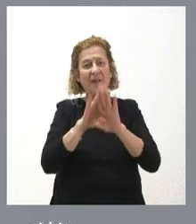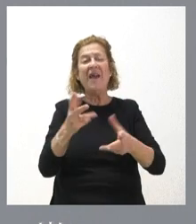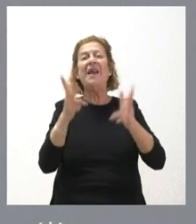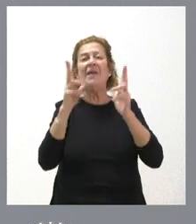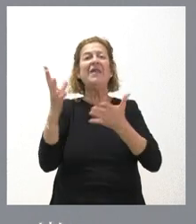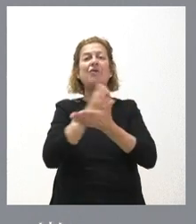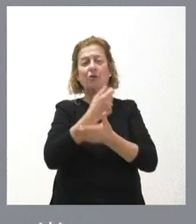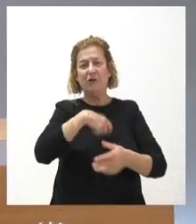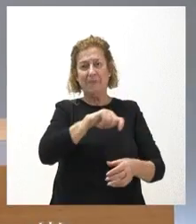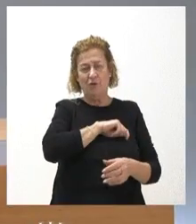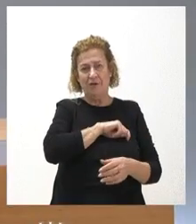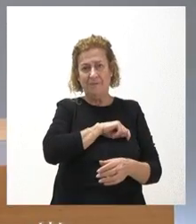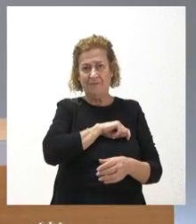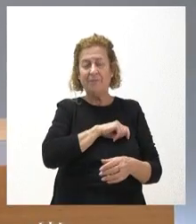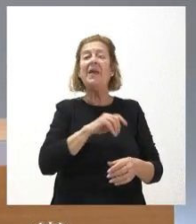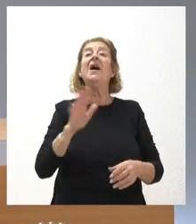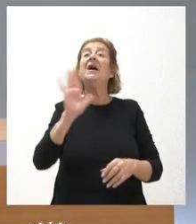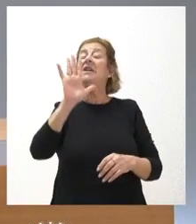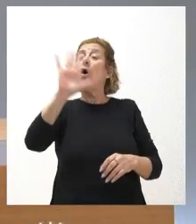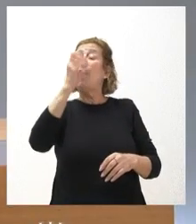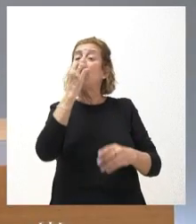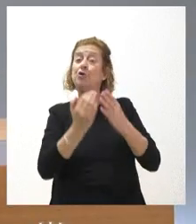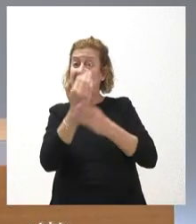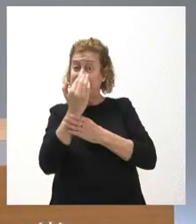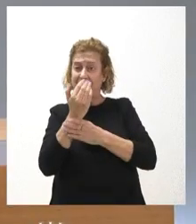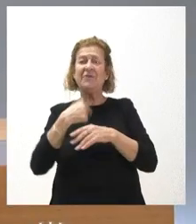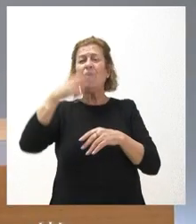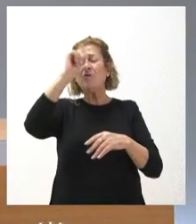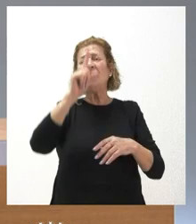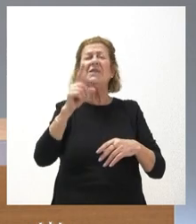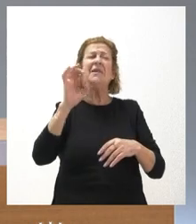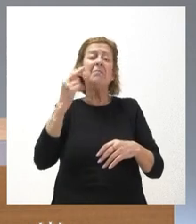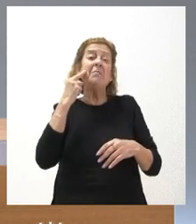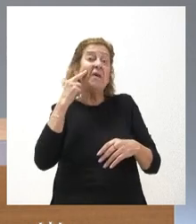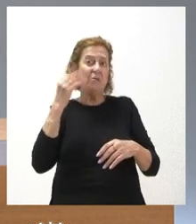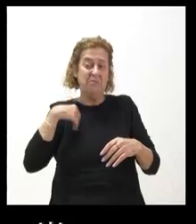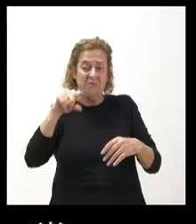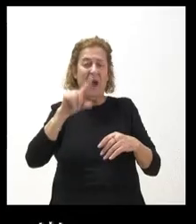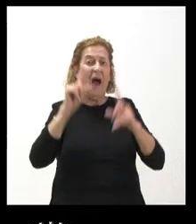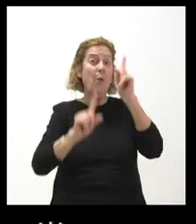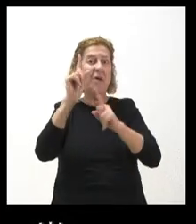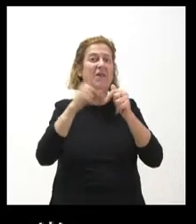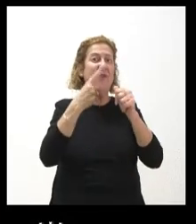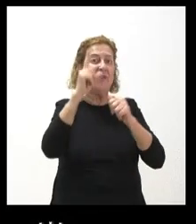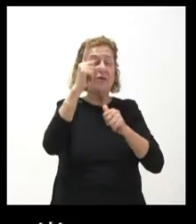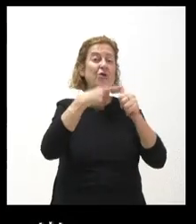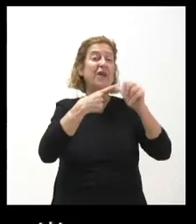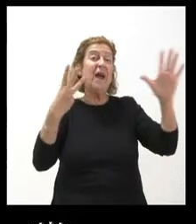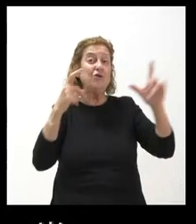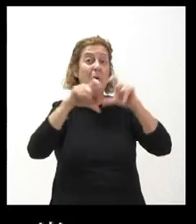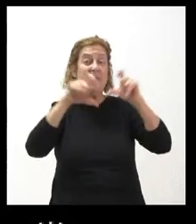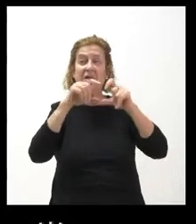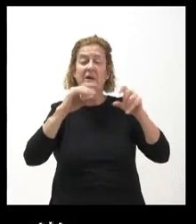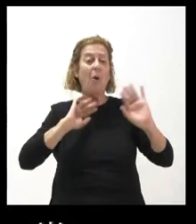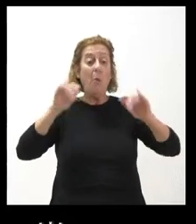espa sí Hola qué tal Buenos días No sé si temen eh que algunas de estas 138 empresas vuelvan a Cataluña no sé si han podido entablar